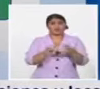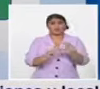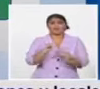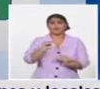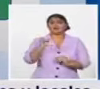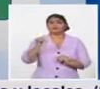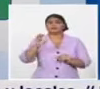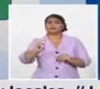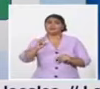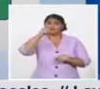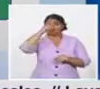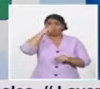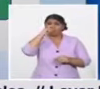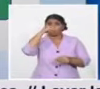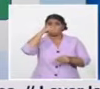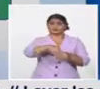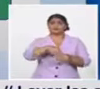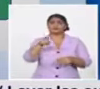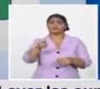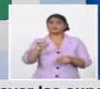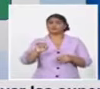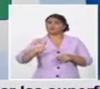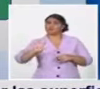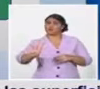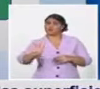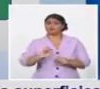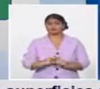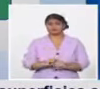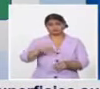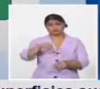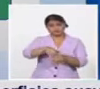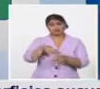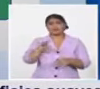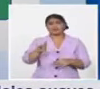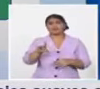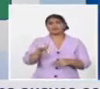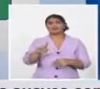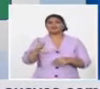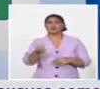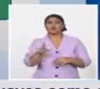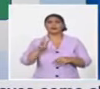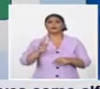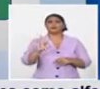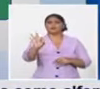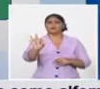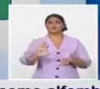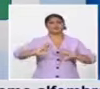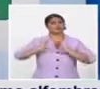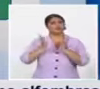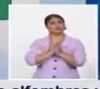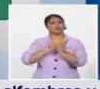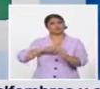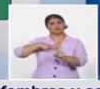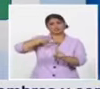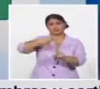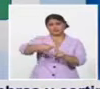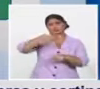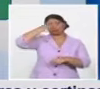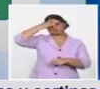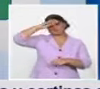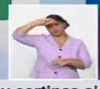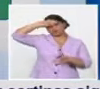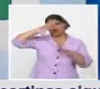164 personas en el día de ayer, que es el 15,3% de todos los diagnosticados en el día